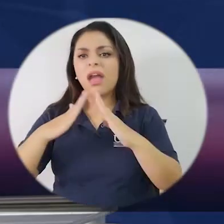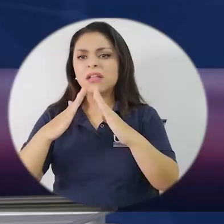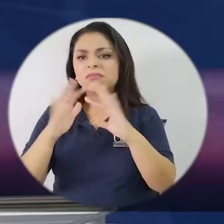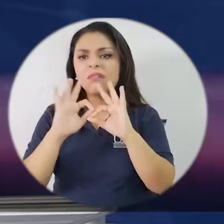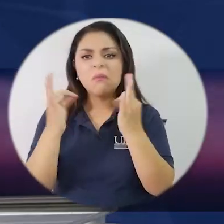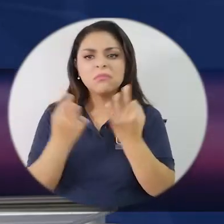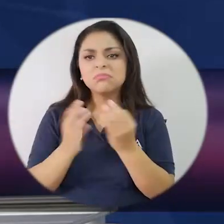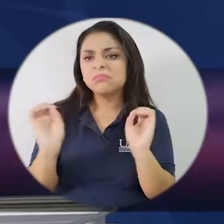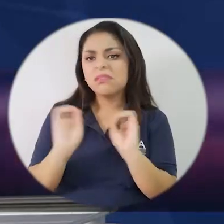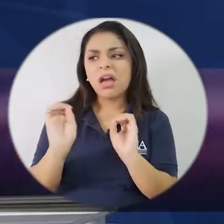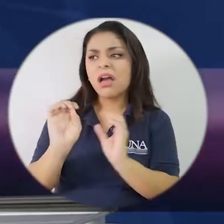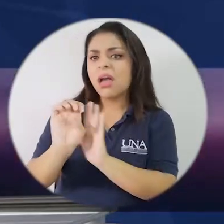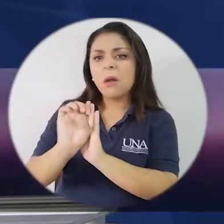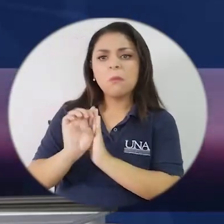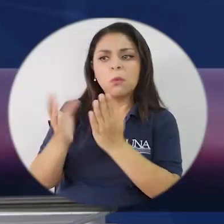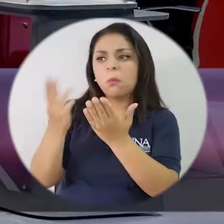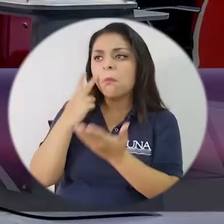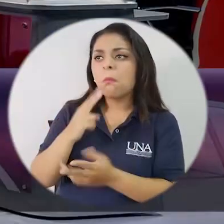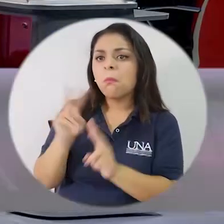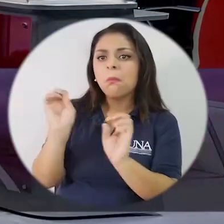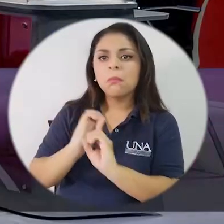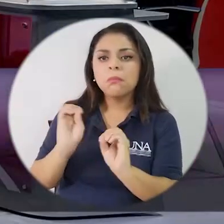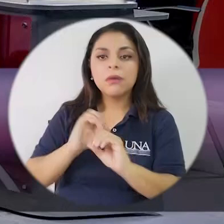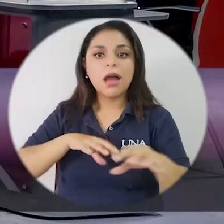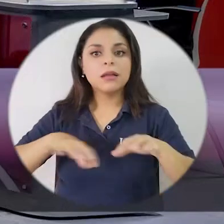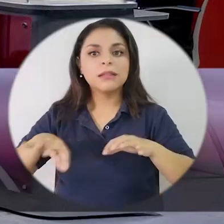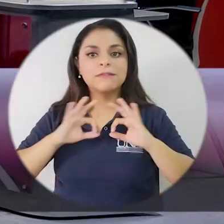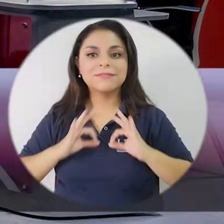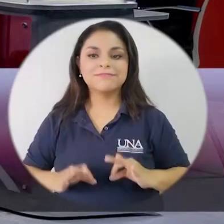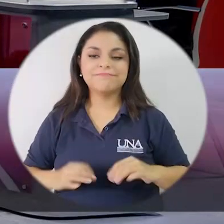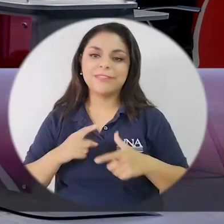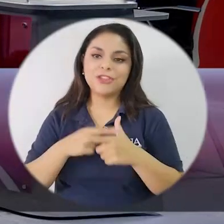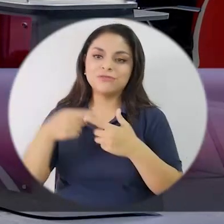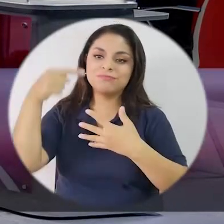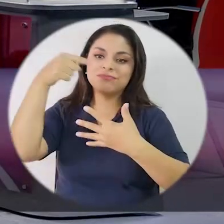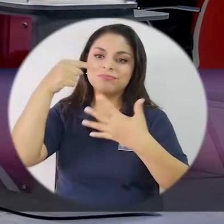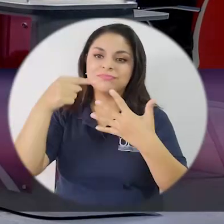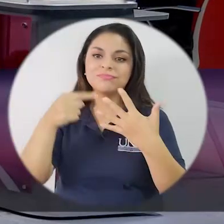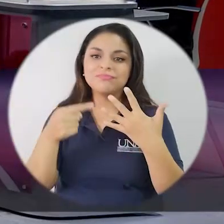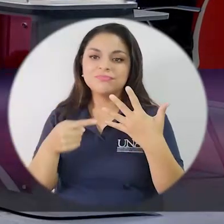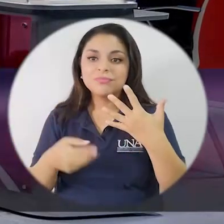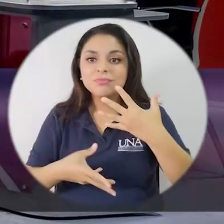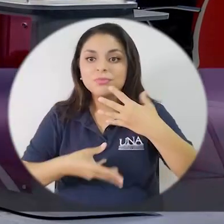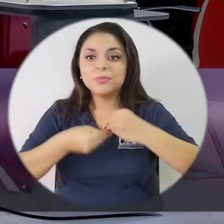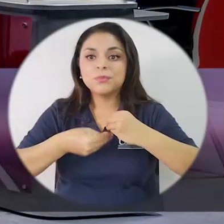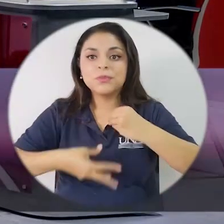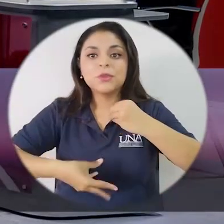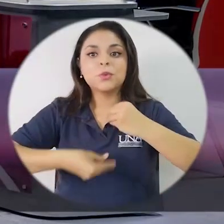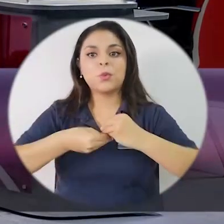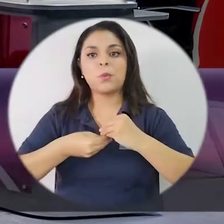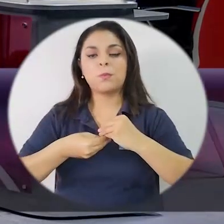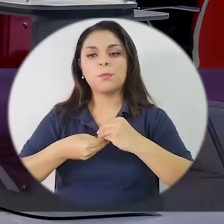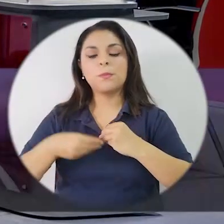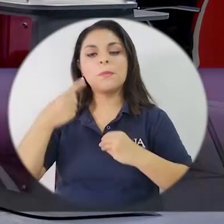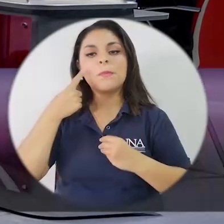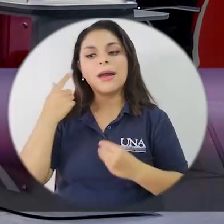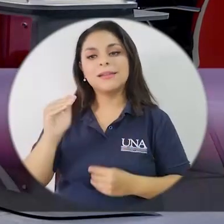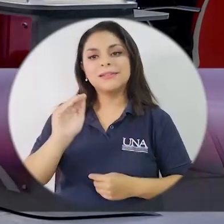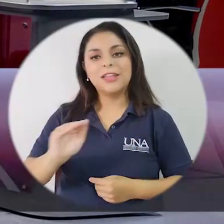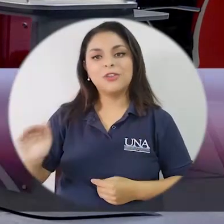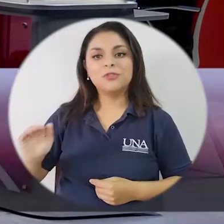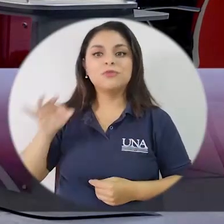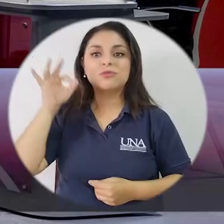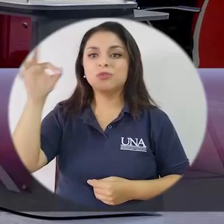cercano esté el ejemplo de hacer actividad física, entonces esos son factores que van sumando para que